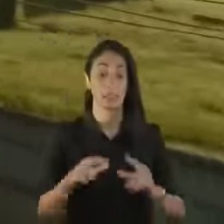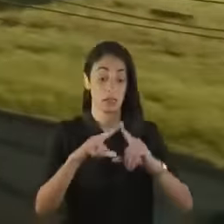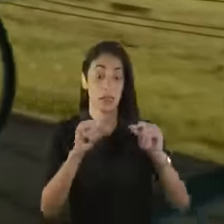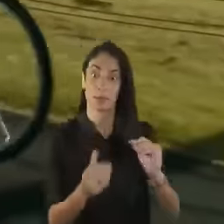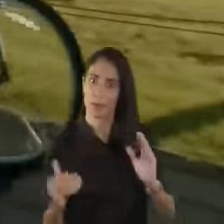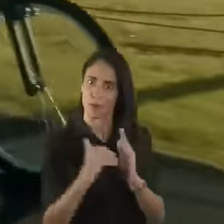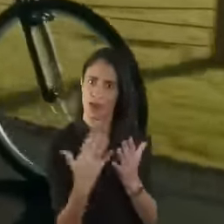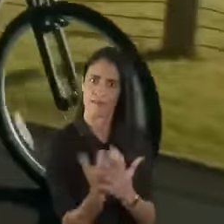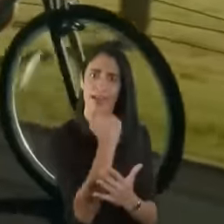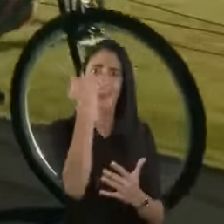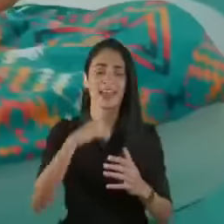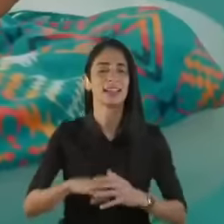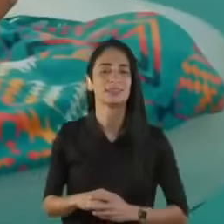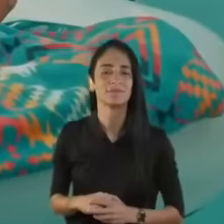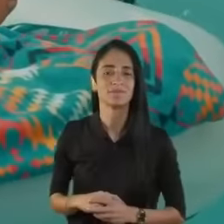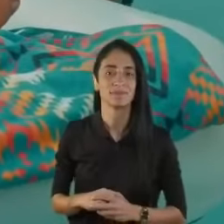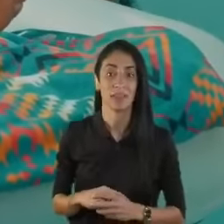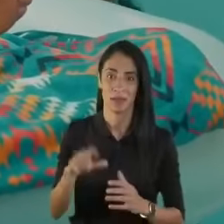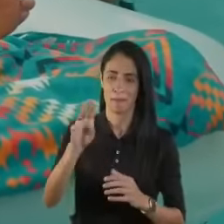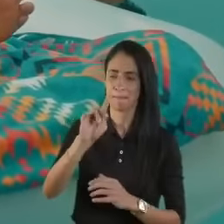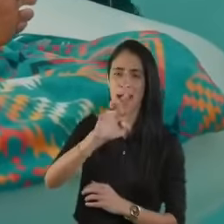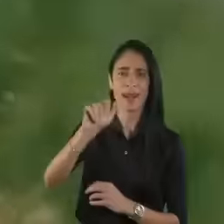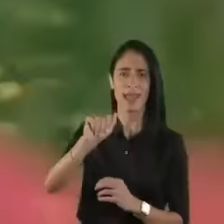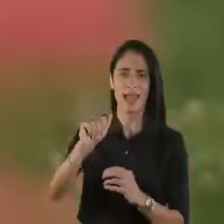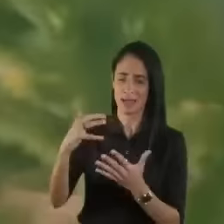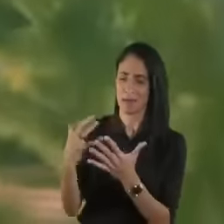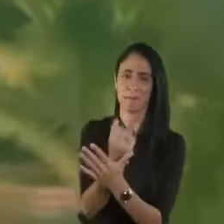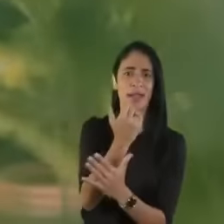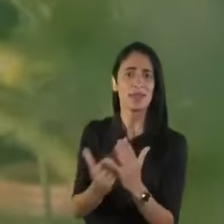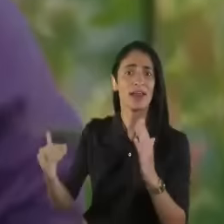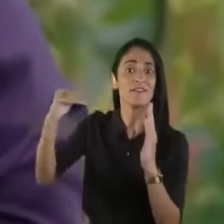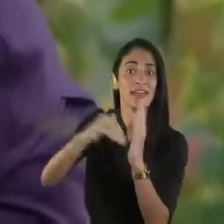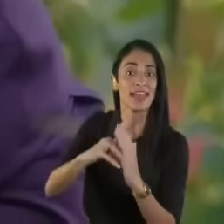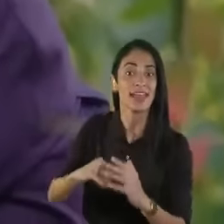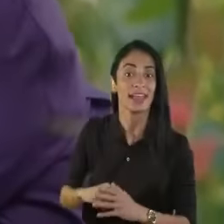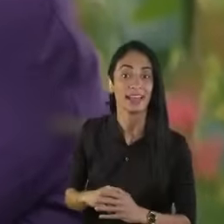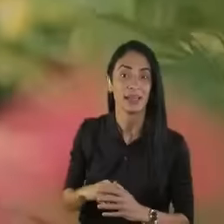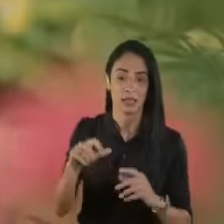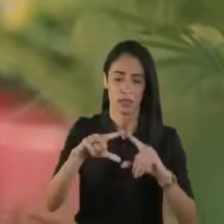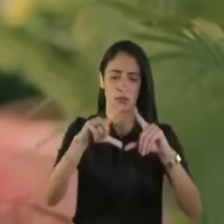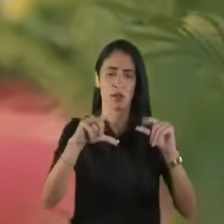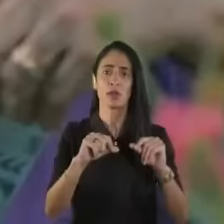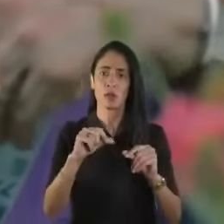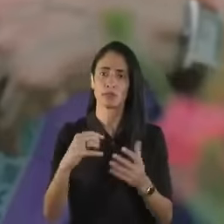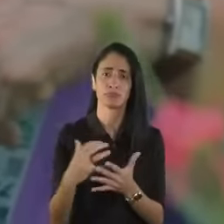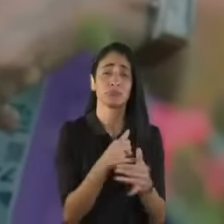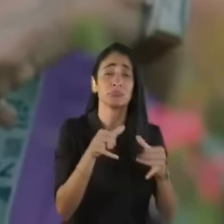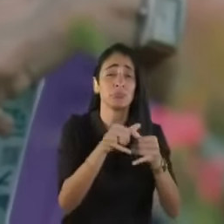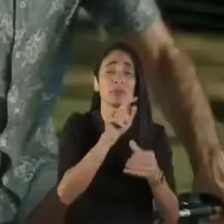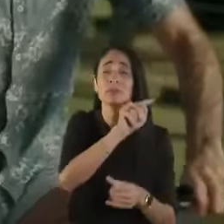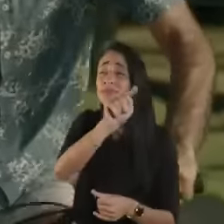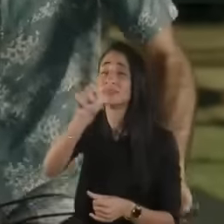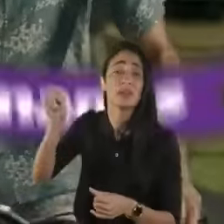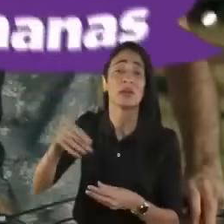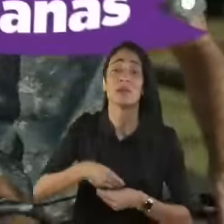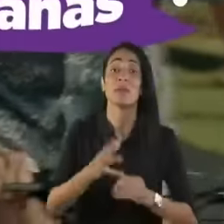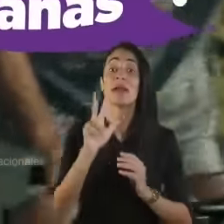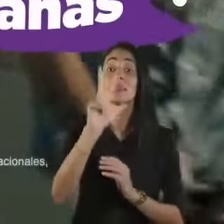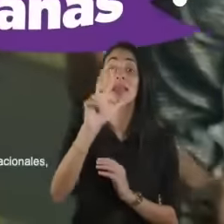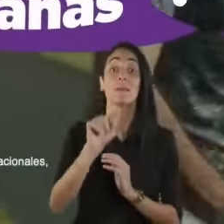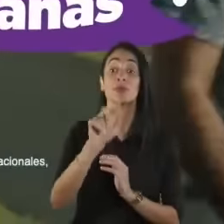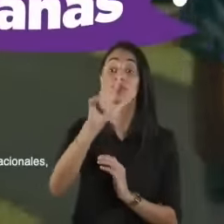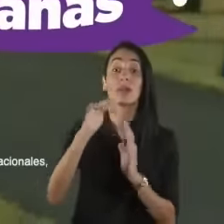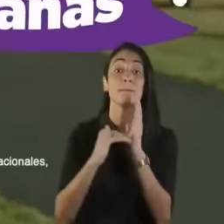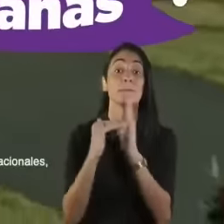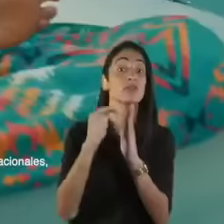¡Para que se peguen otra vez! ¡Tu billetito, para que te pegue! ¡María, para que te pegues otra vez! Los billeteros están por todas